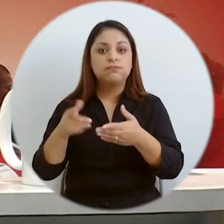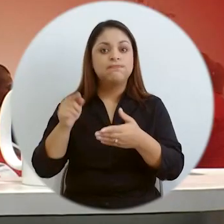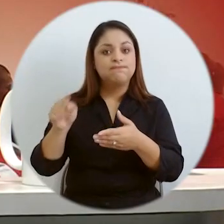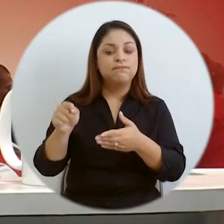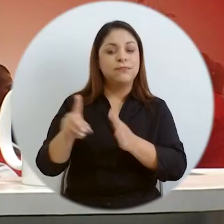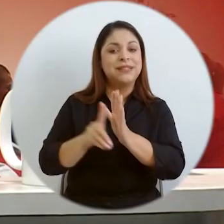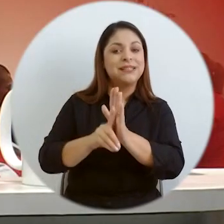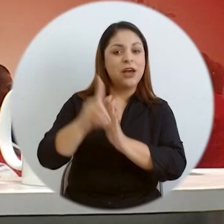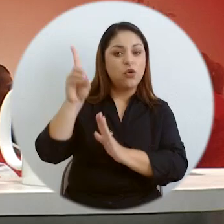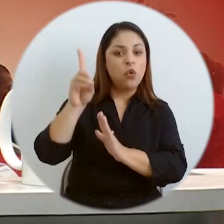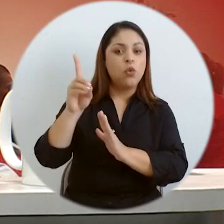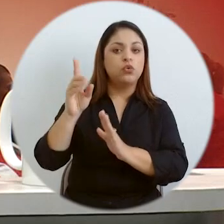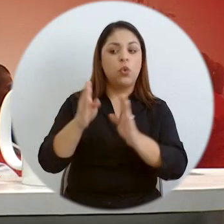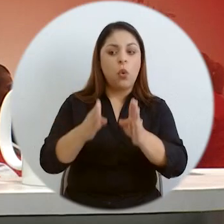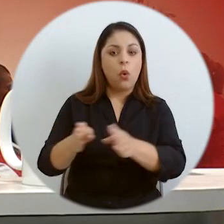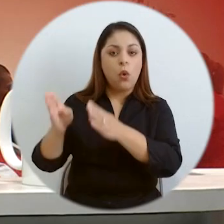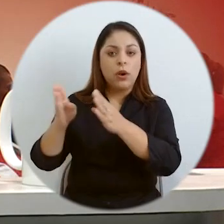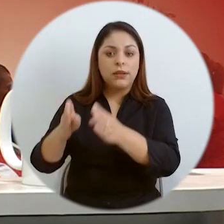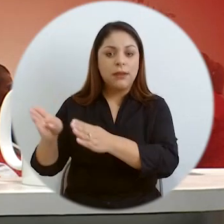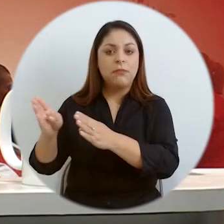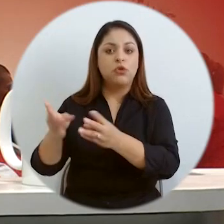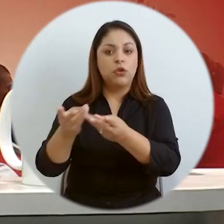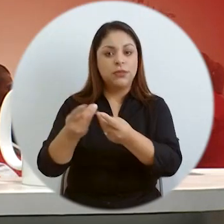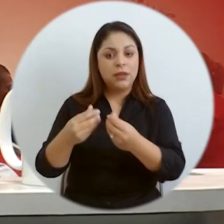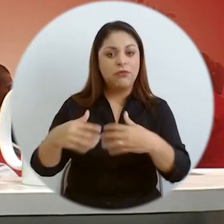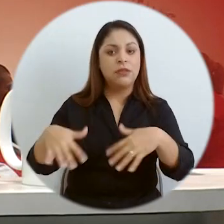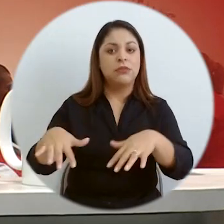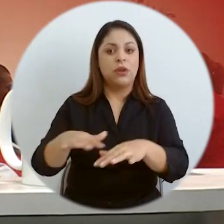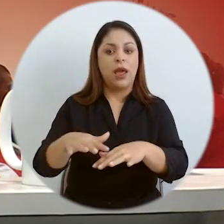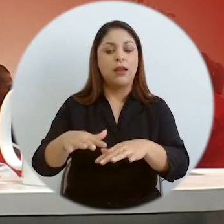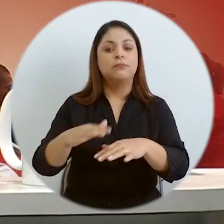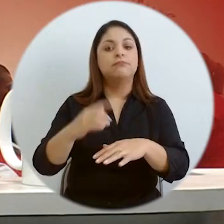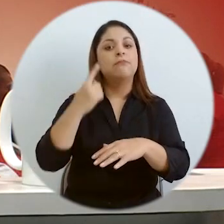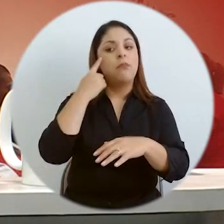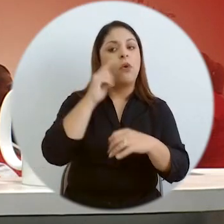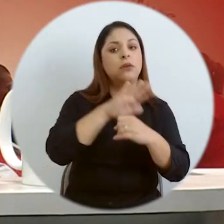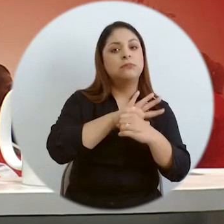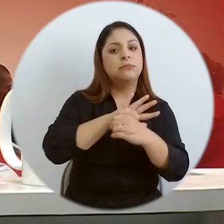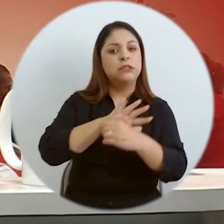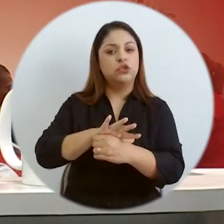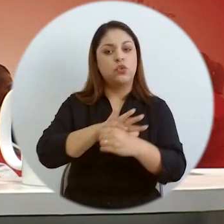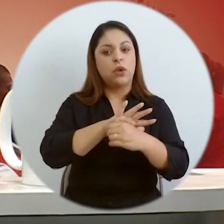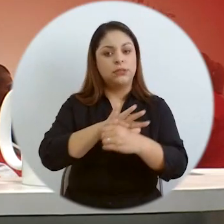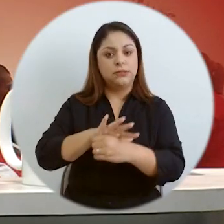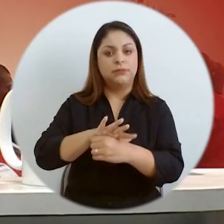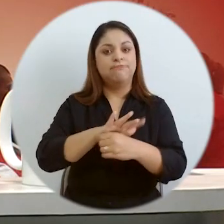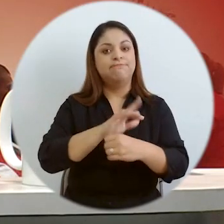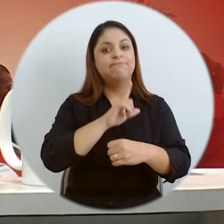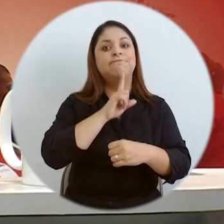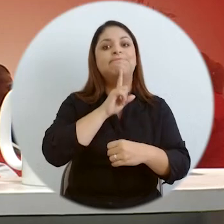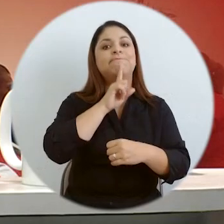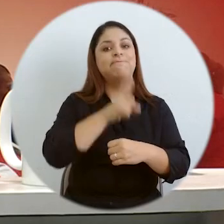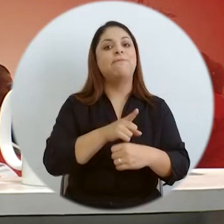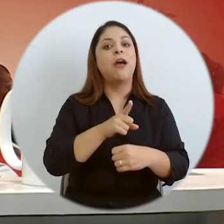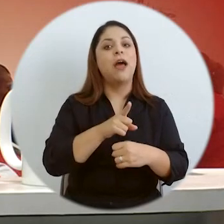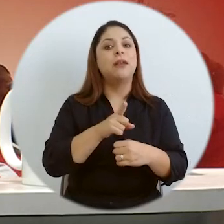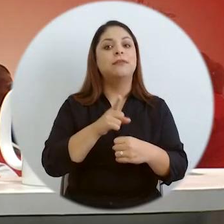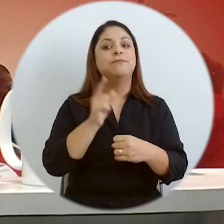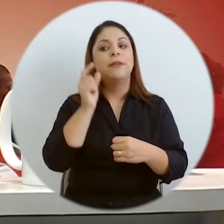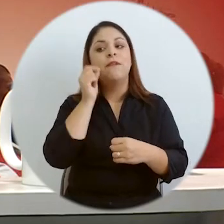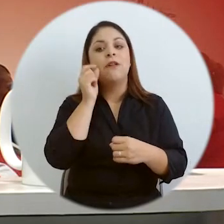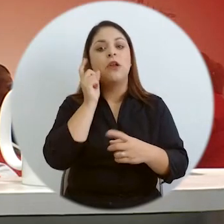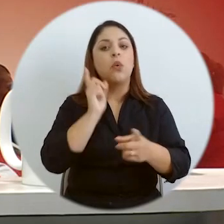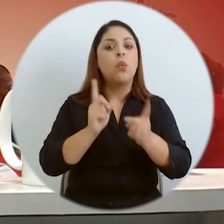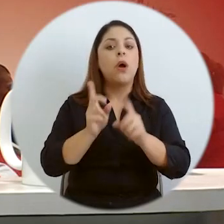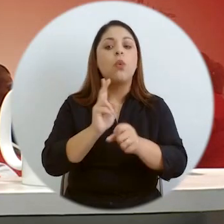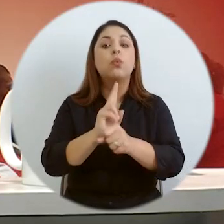de desarrollo y de ordenamiento territorial ante las presiones que son reales y que determinan cuál va a ser el uso de